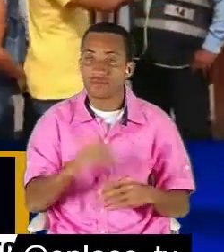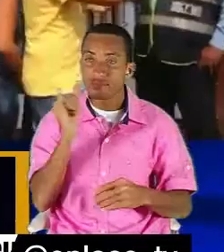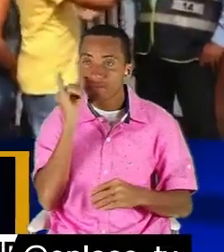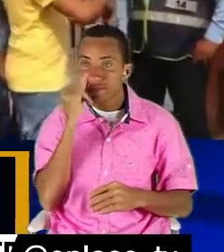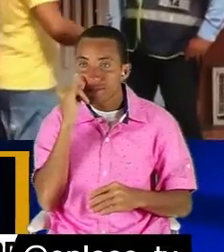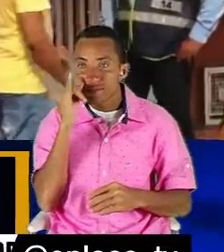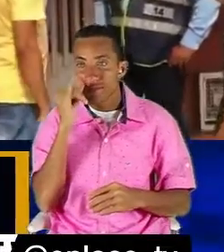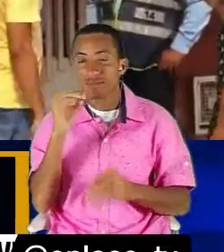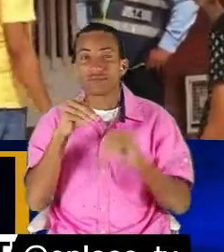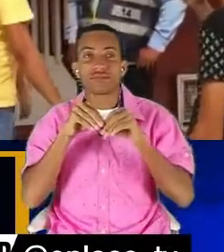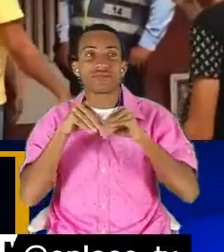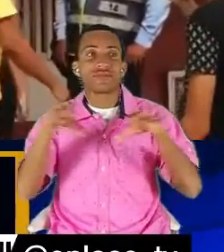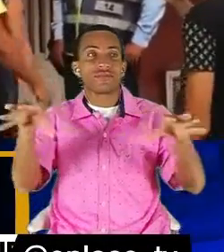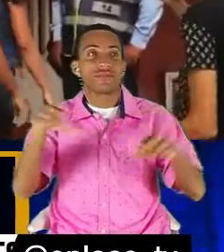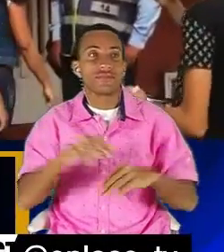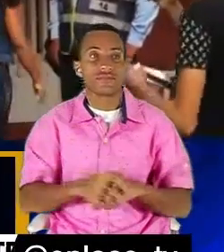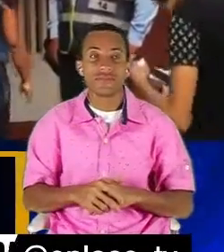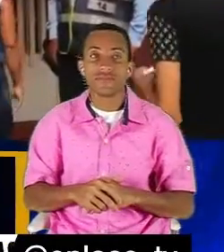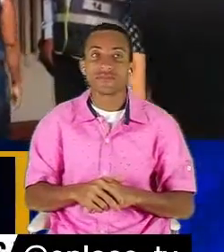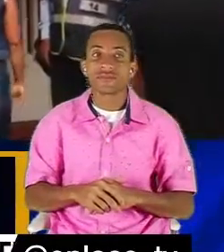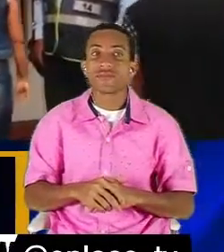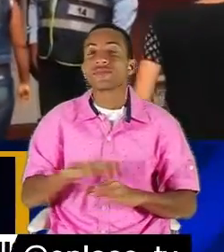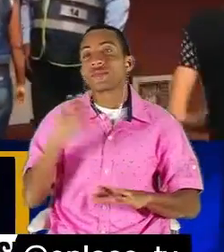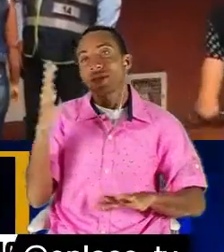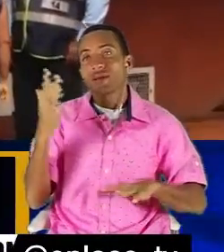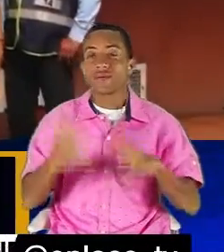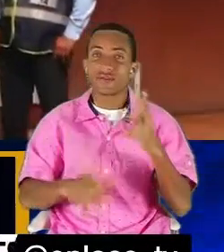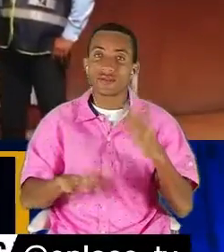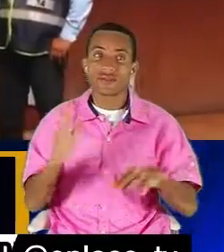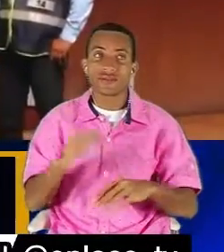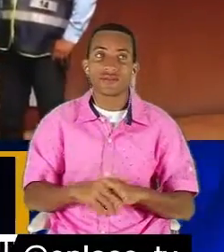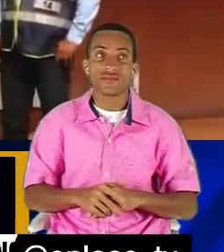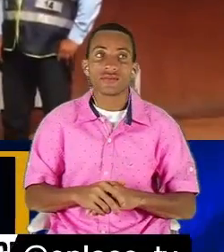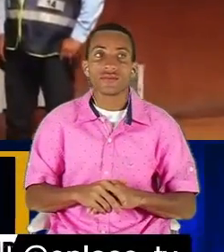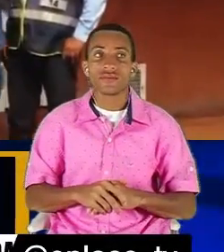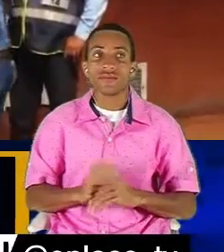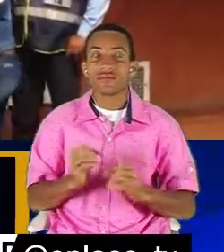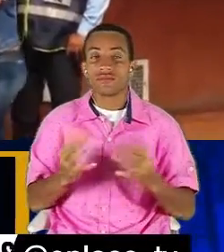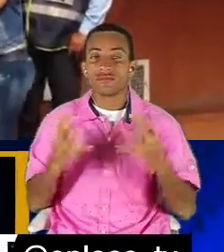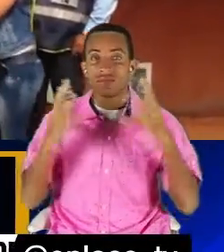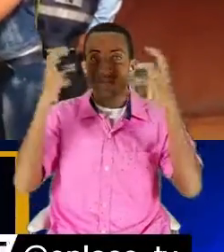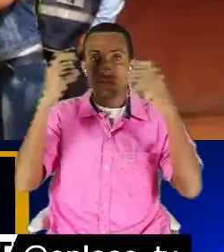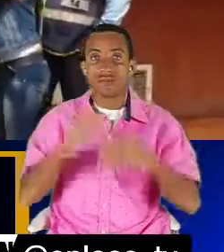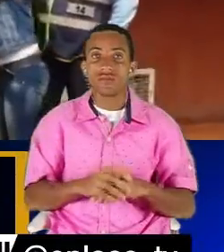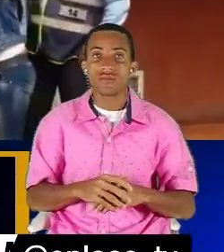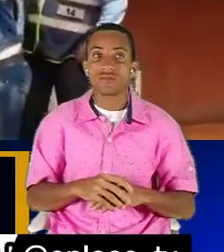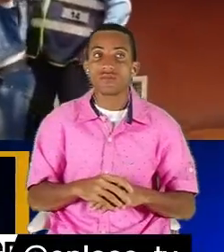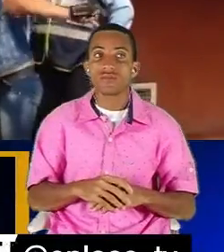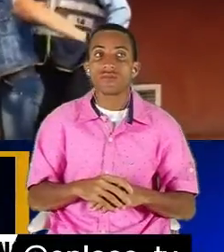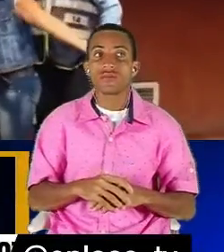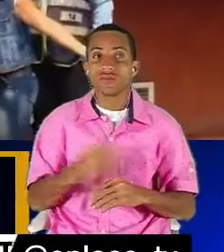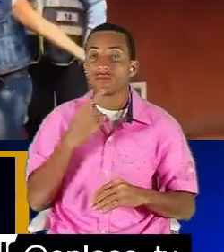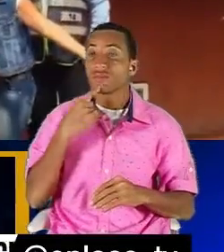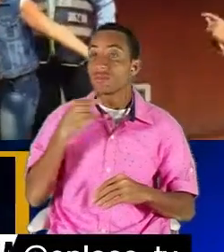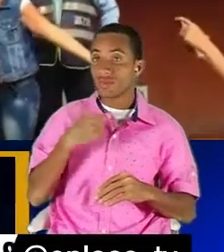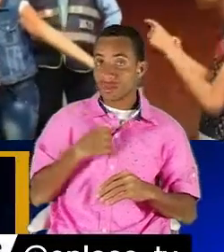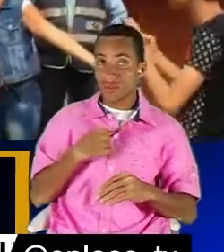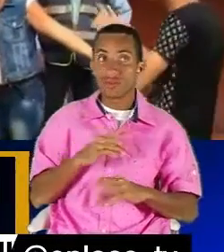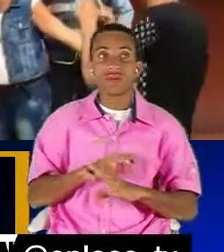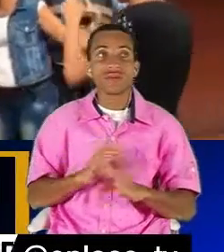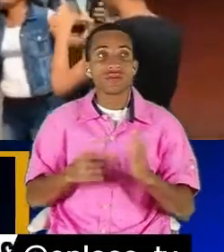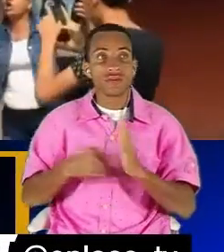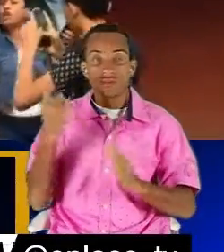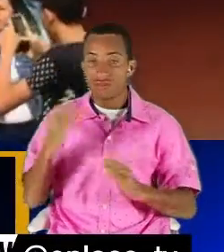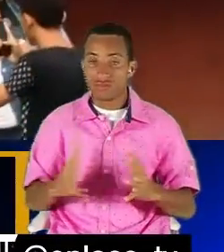circuló en redes sociales? Pues que a veces uno pues se deja llevar, porque el señor con las cosas que me dijo, pues uno enseguida